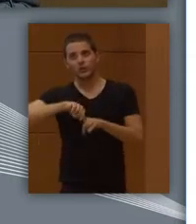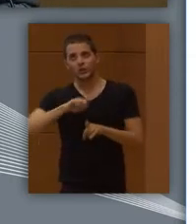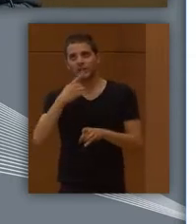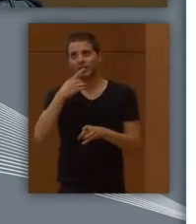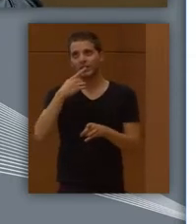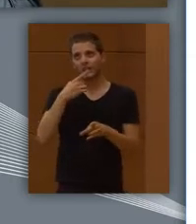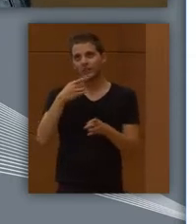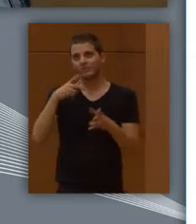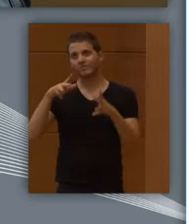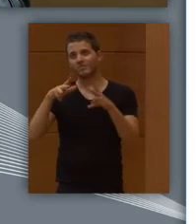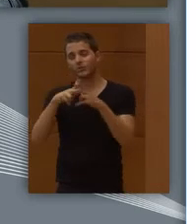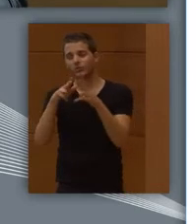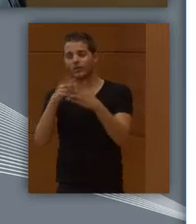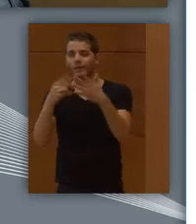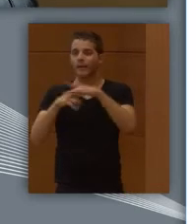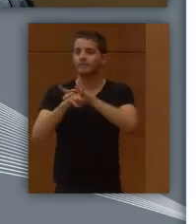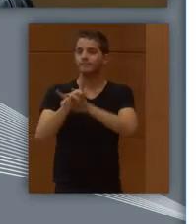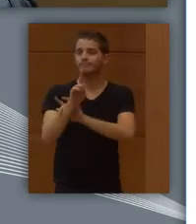progreso social